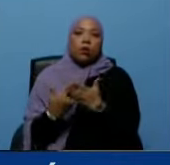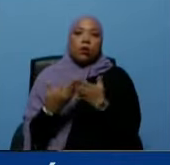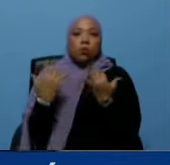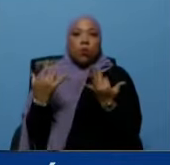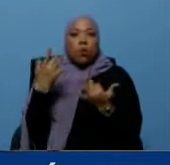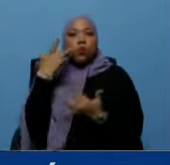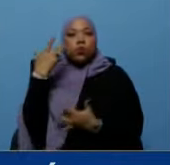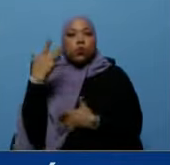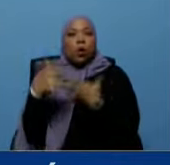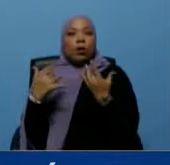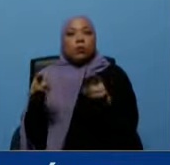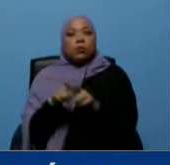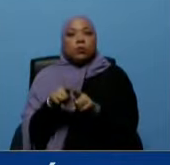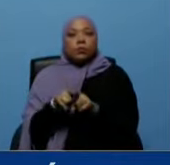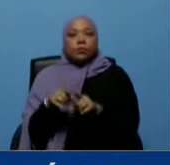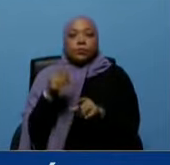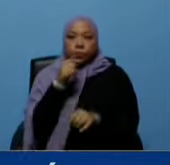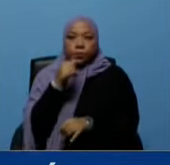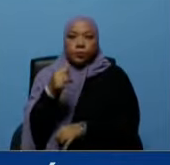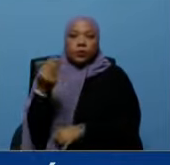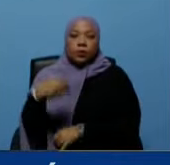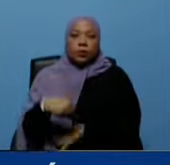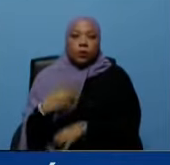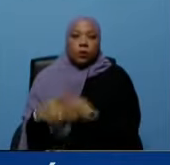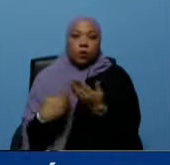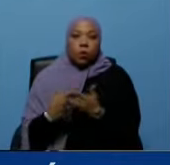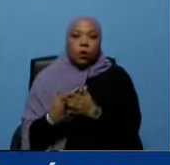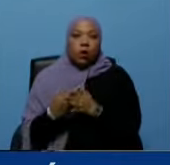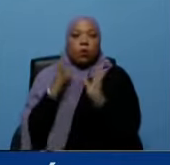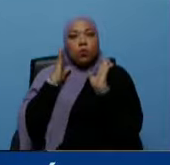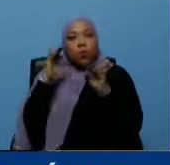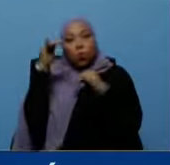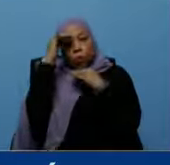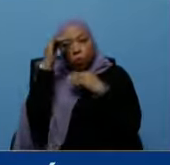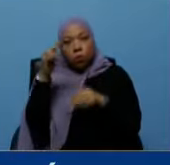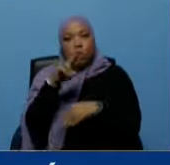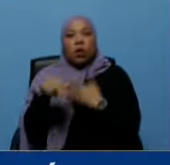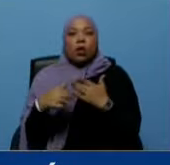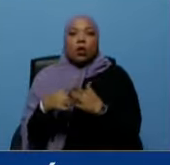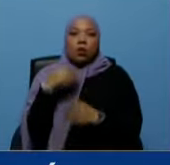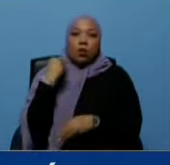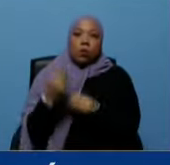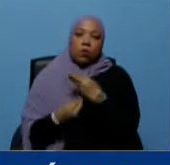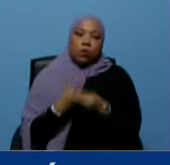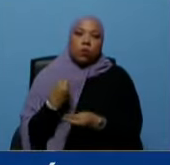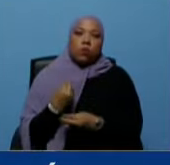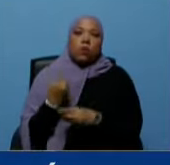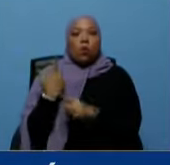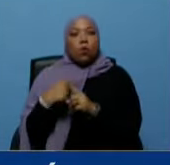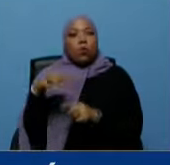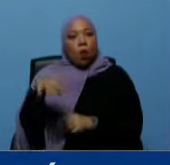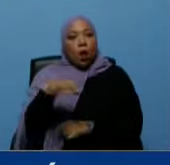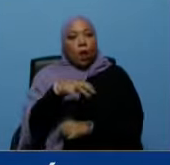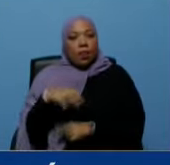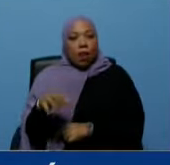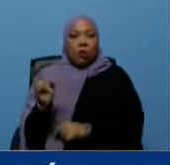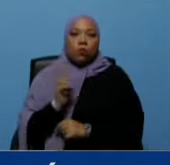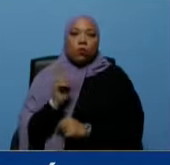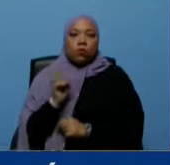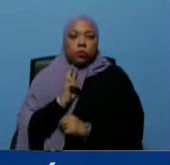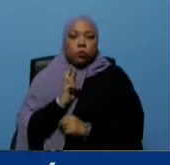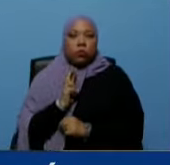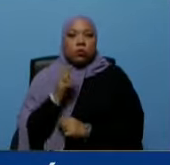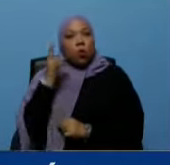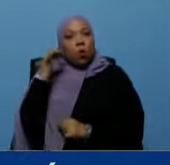un sueño hecho realidad emblemático, donde atendemos, más allá de nuestras fronteras, otros estados. Esto es